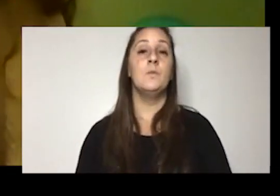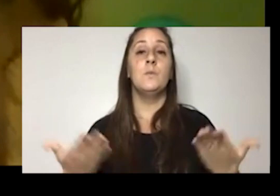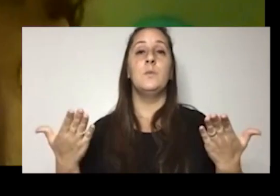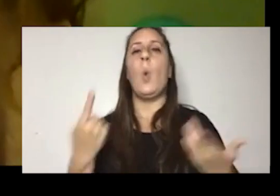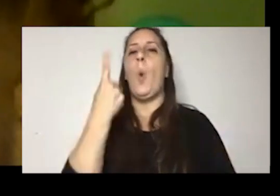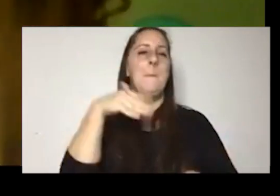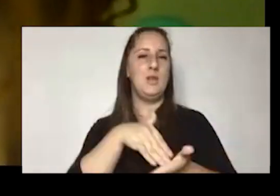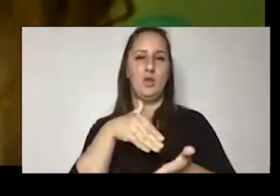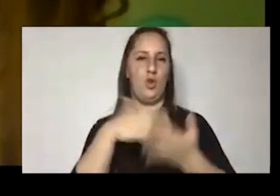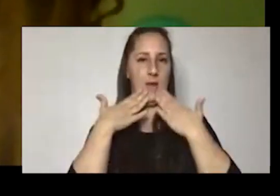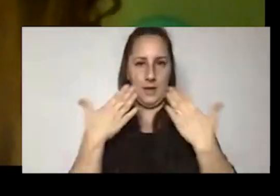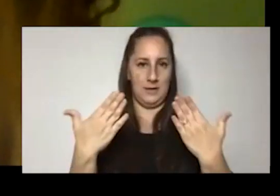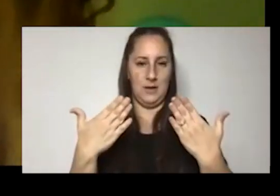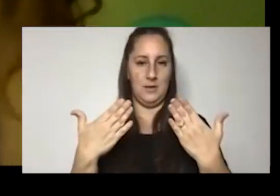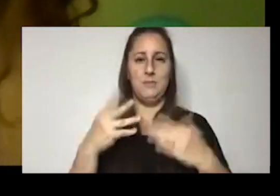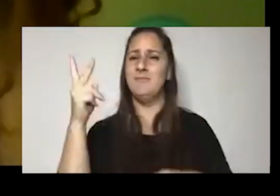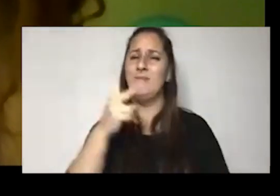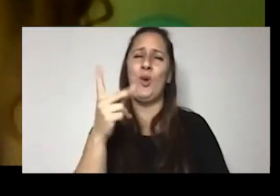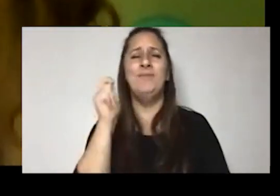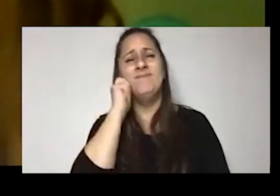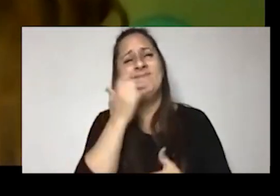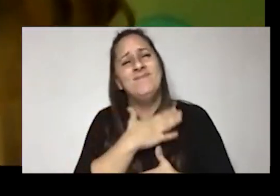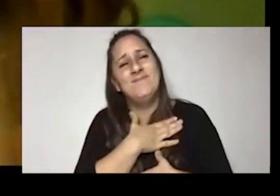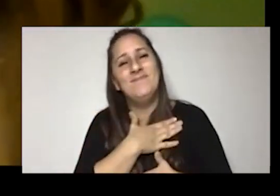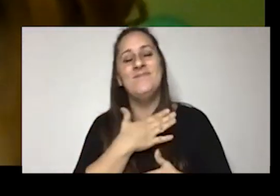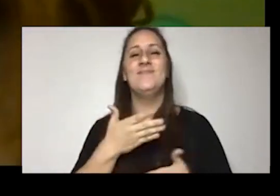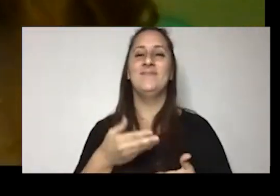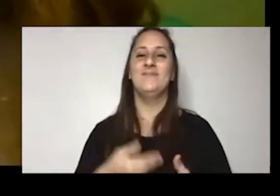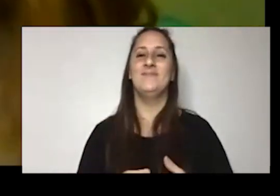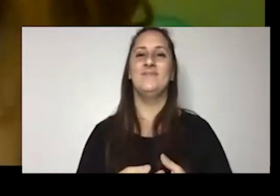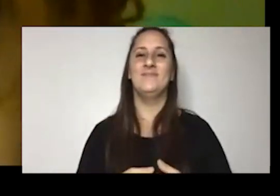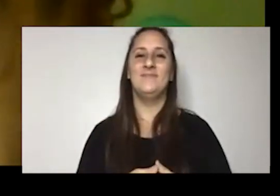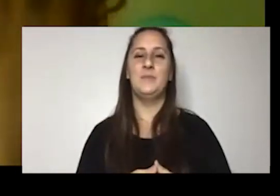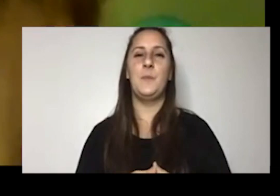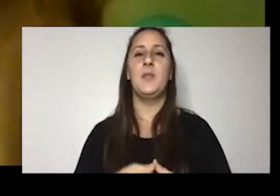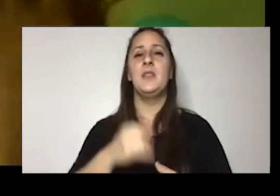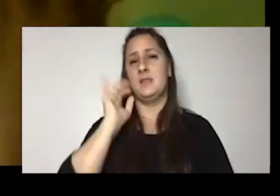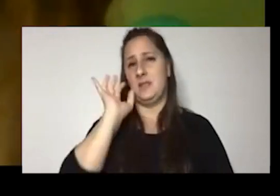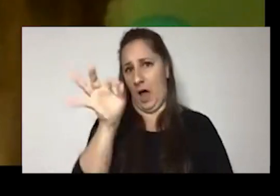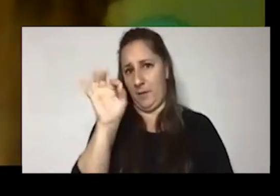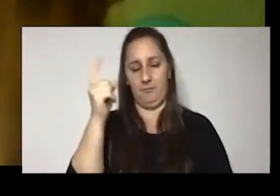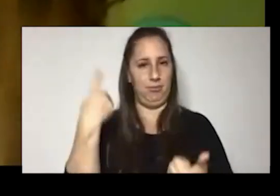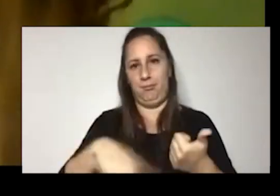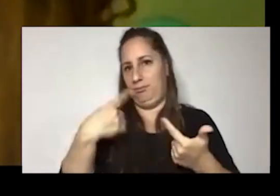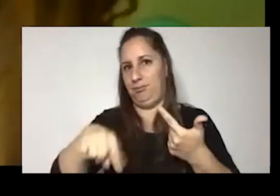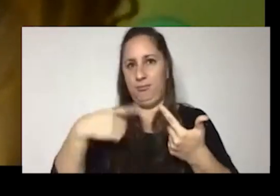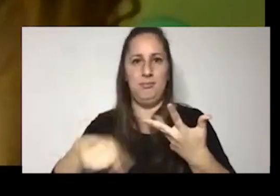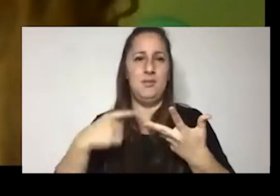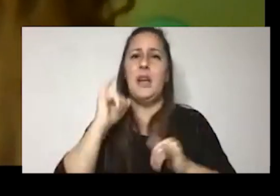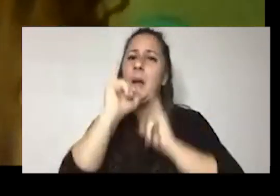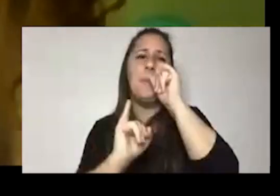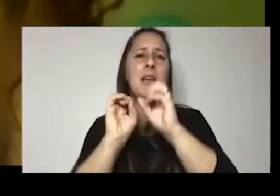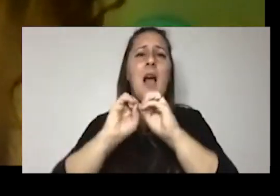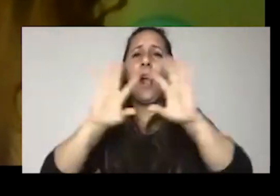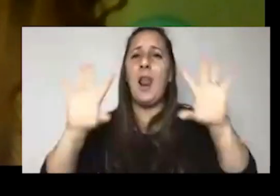verdad, son súper cálidos, invitaban aparte, no solamente todo lo que saben, lo expresan súper bien, y lo cálidos realmente